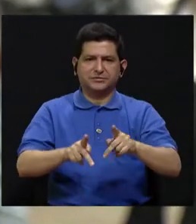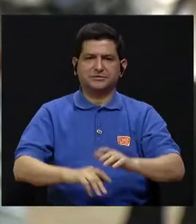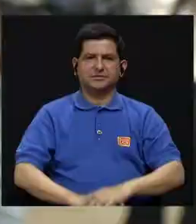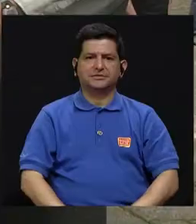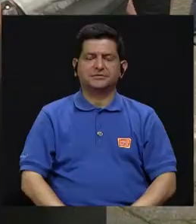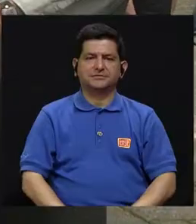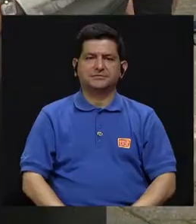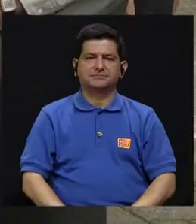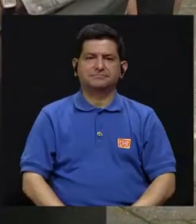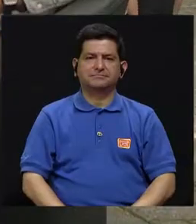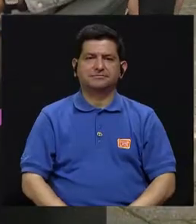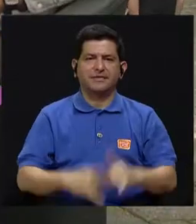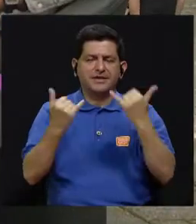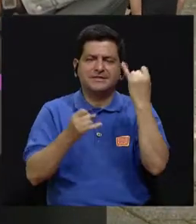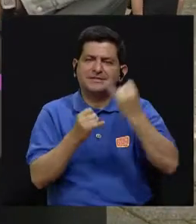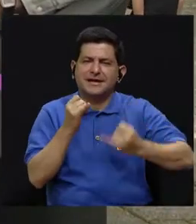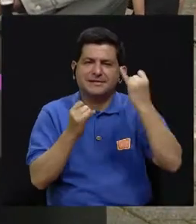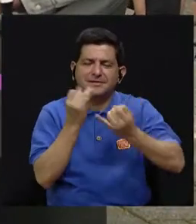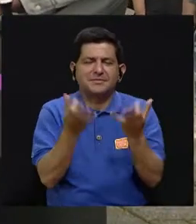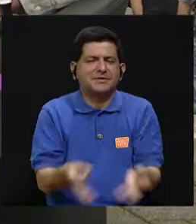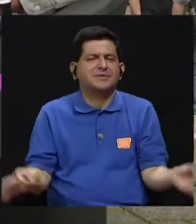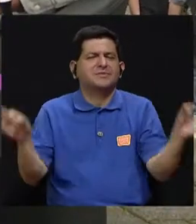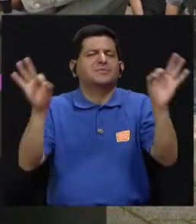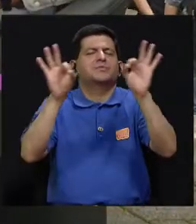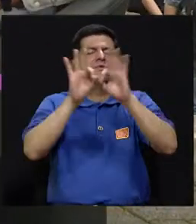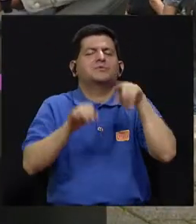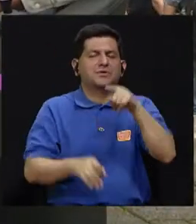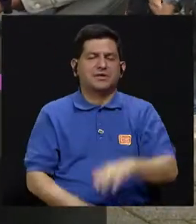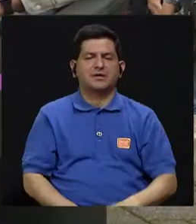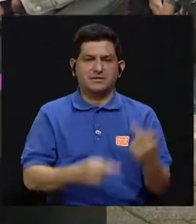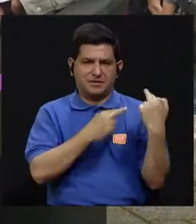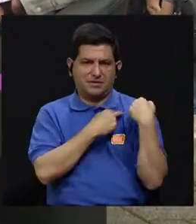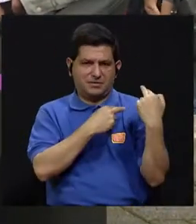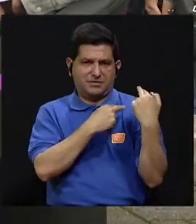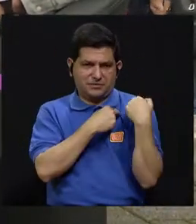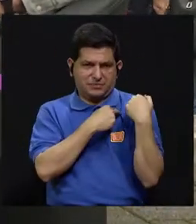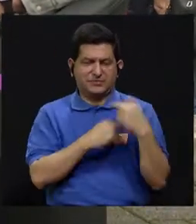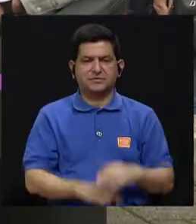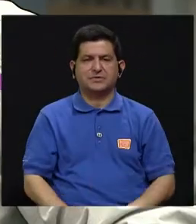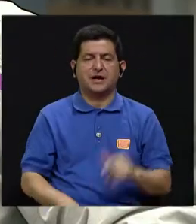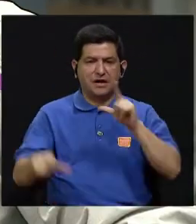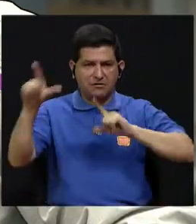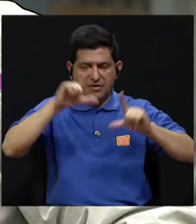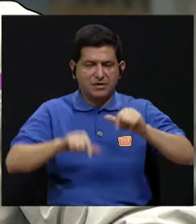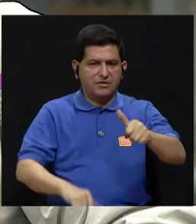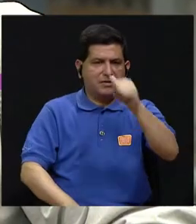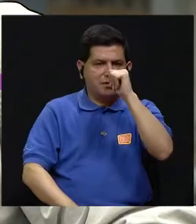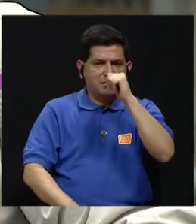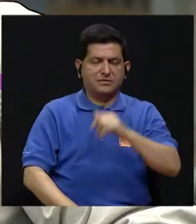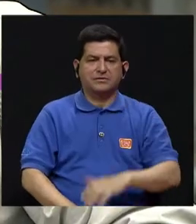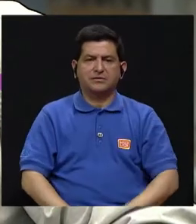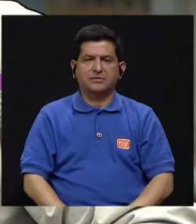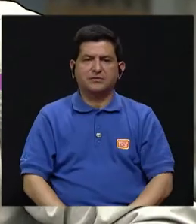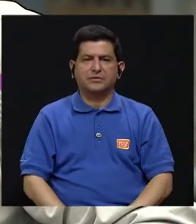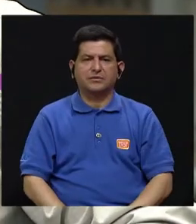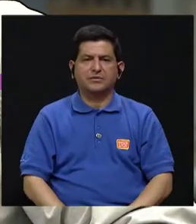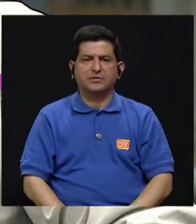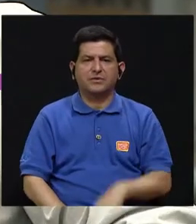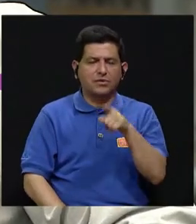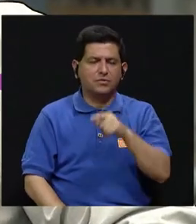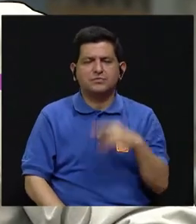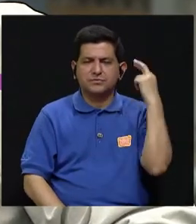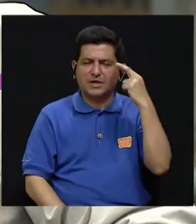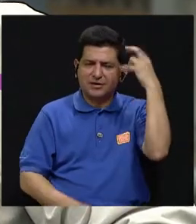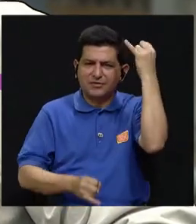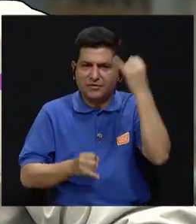las personas. Yo creo que ya para cerrar sí sería importante, Johan, que usted como encargado del laboratorio de aguas pueda